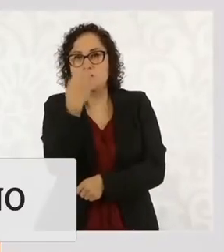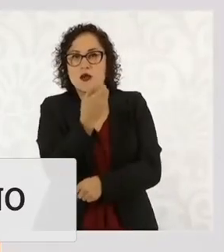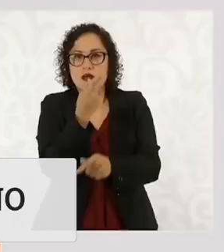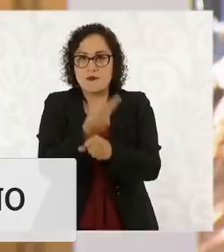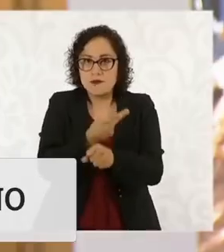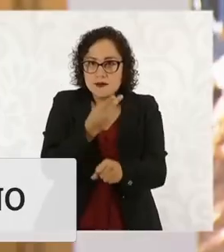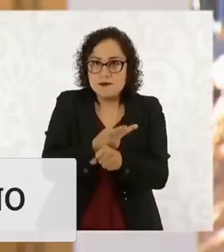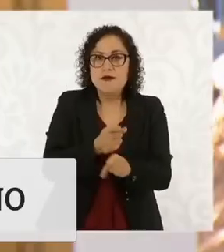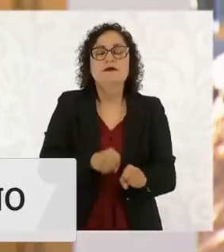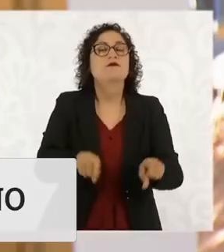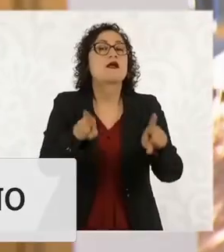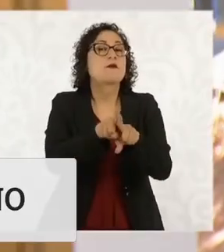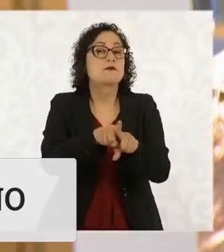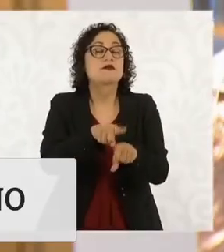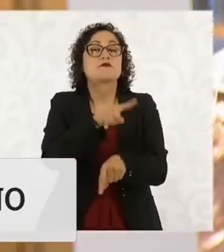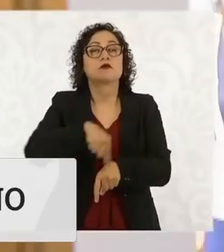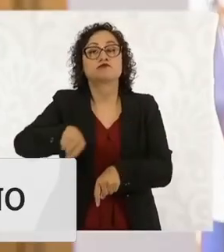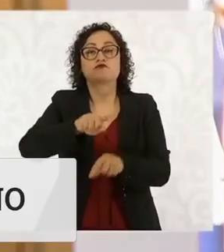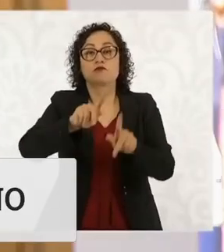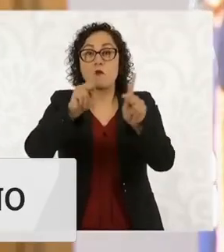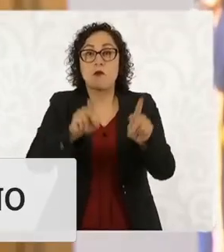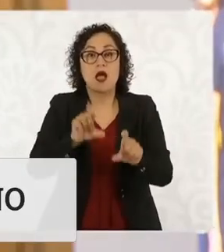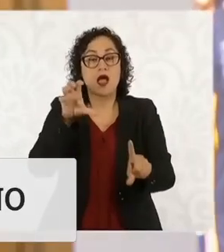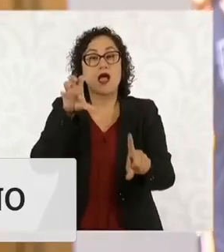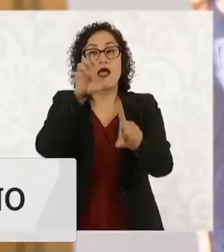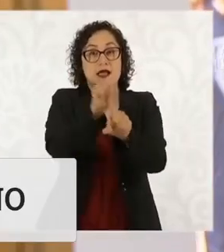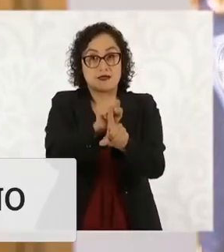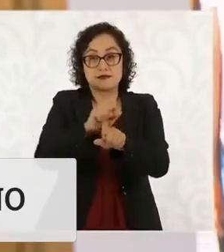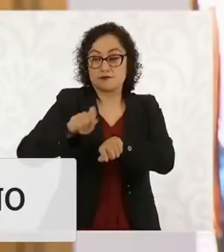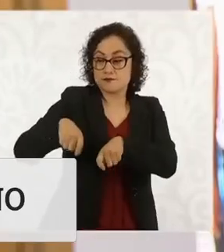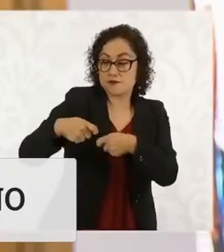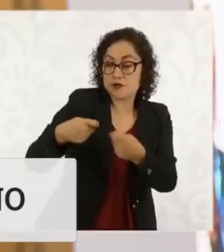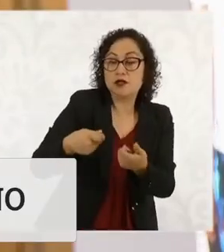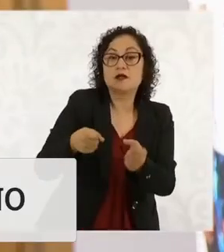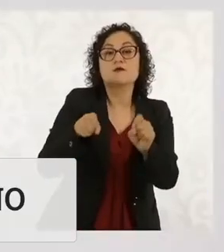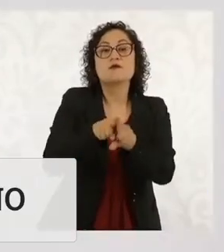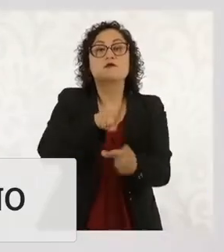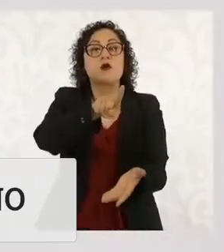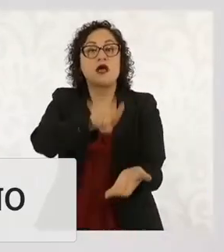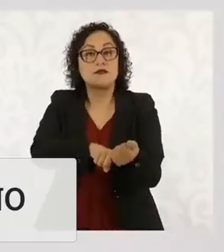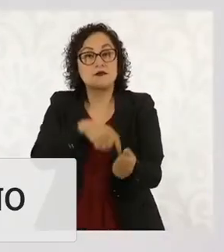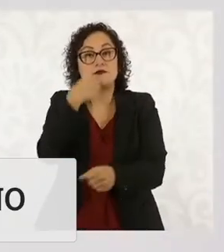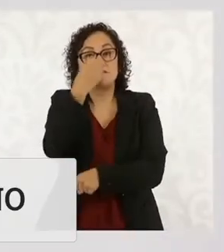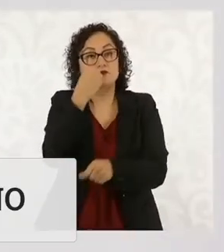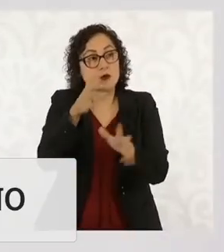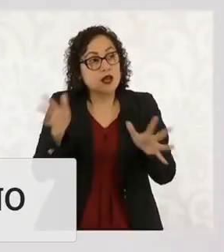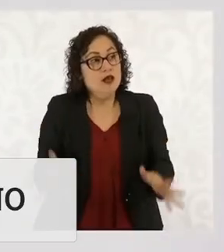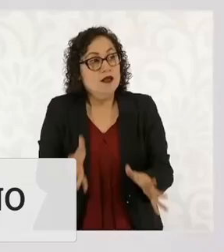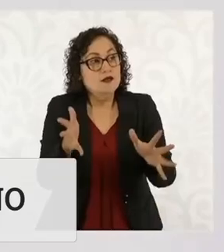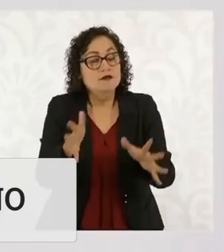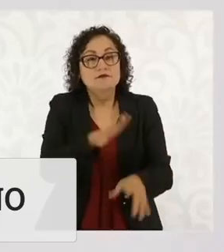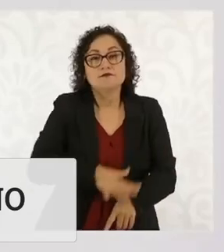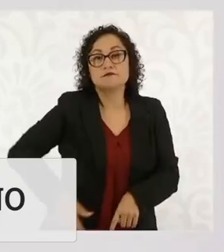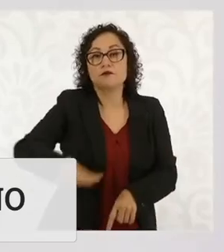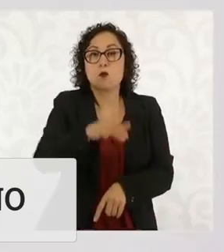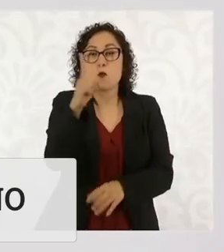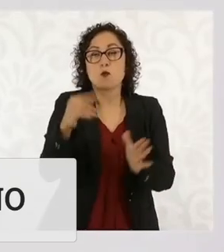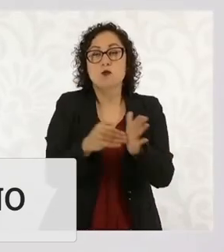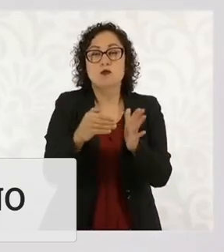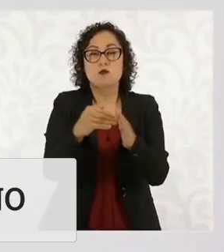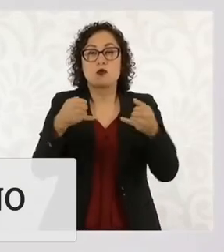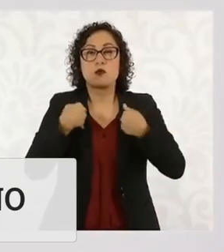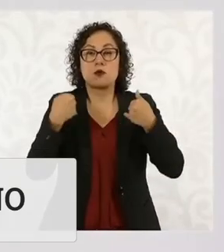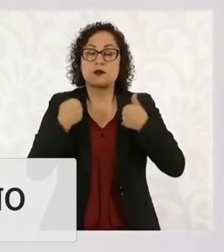la paz y contra las adicciones con jornadas nacionales en las que han participado más de 1 millón de